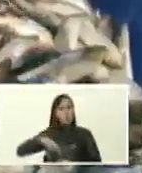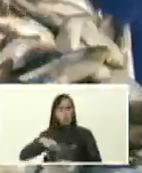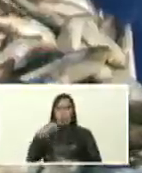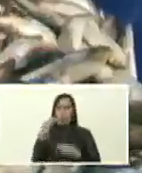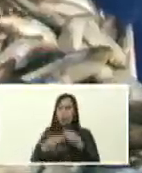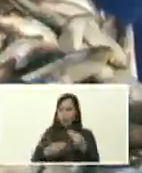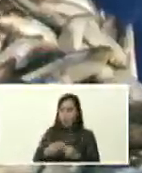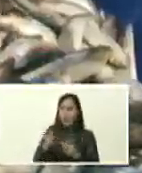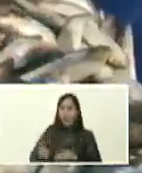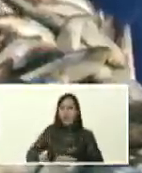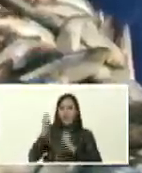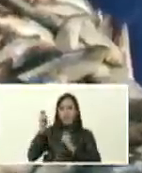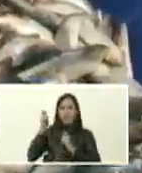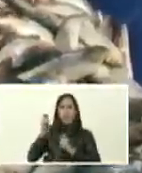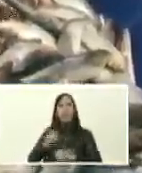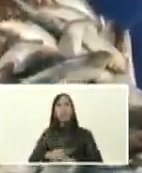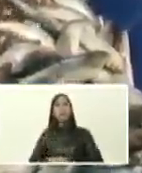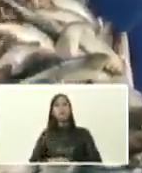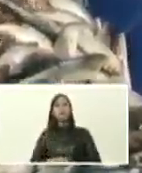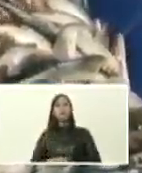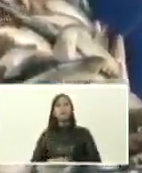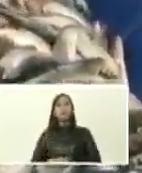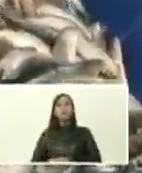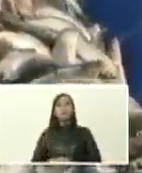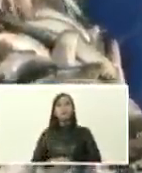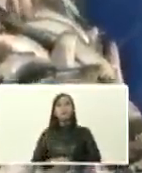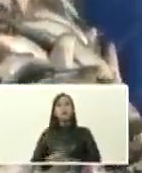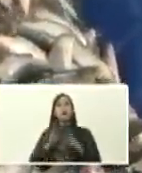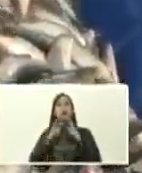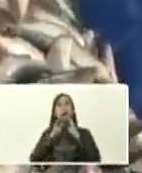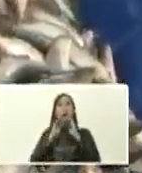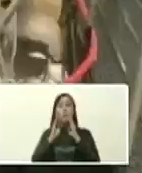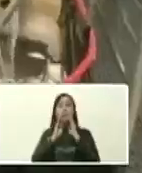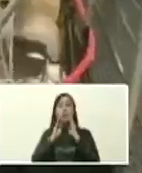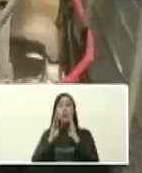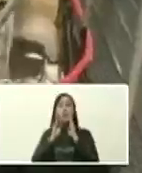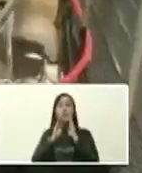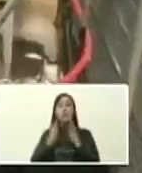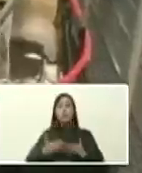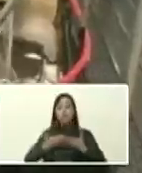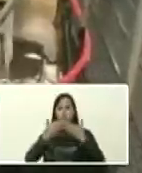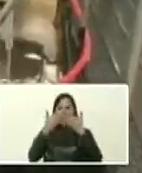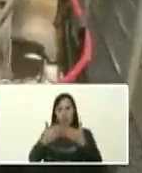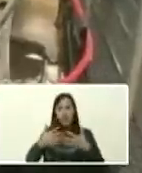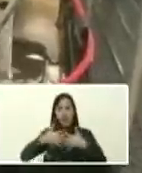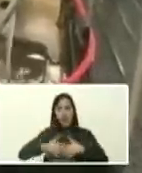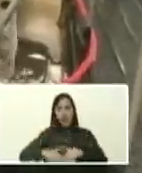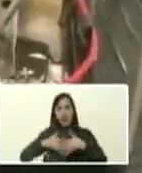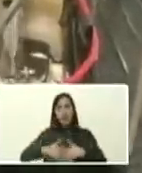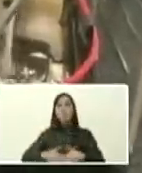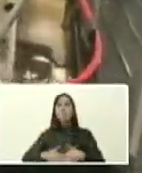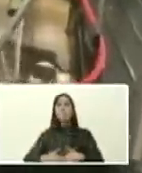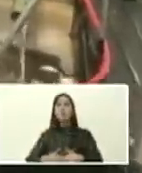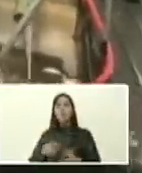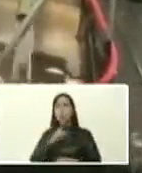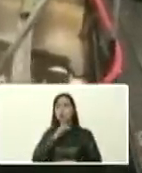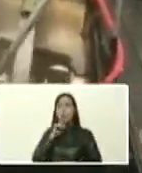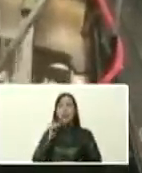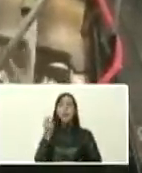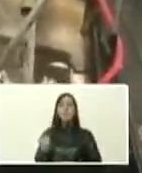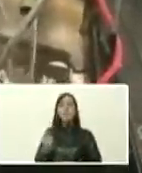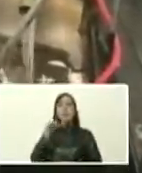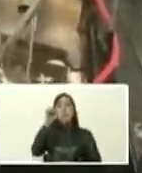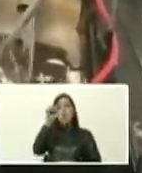treneros, sardineros, le estamos dando beneficio a la fábrica de acá, Perla del Sur.